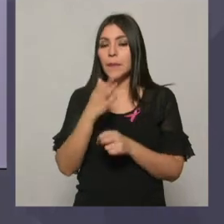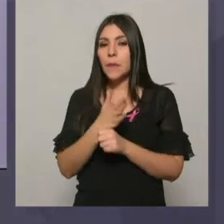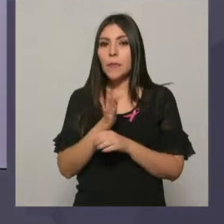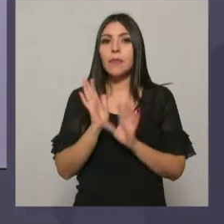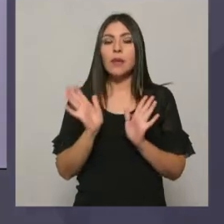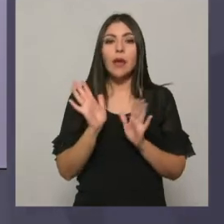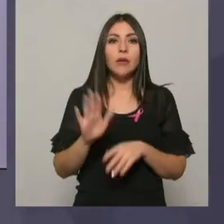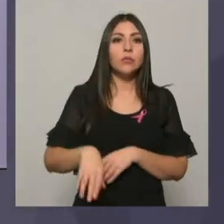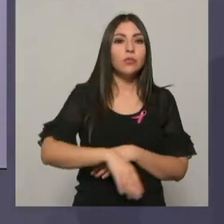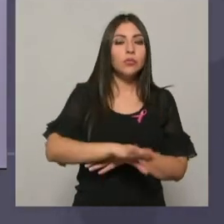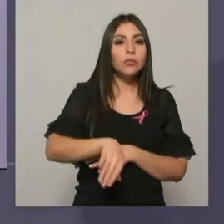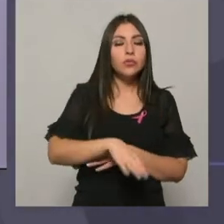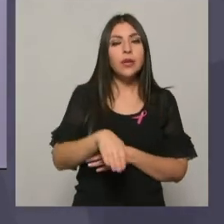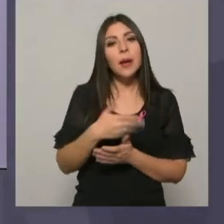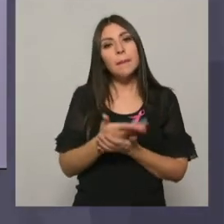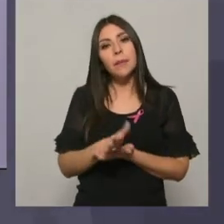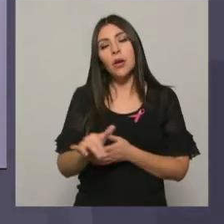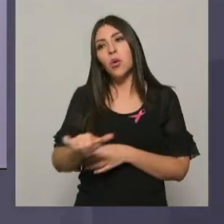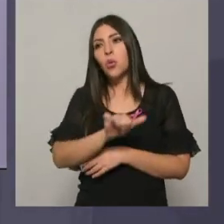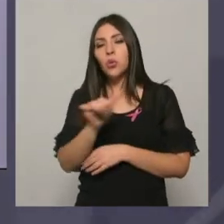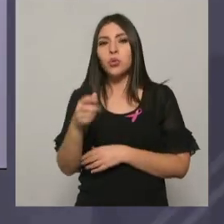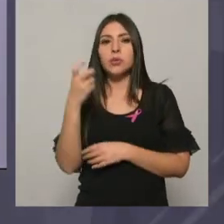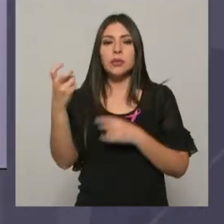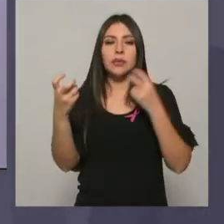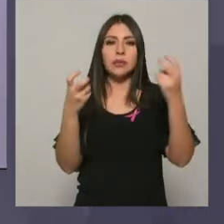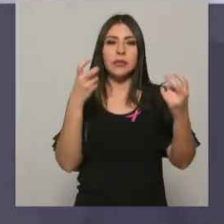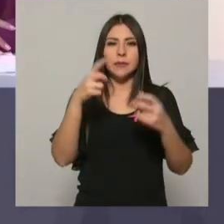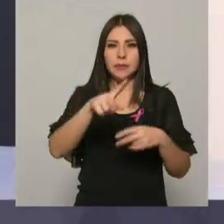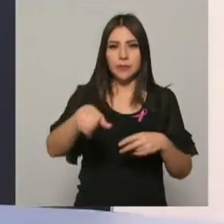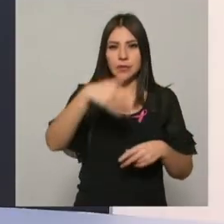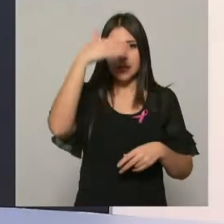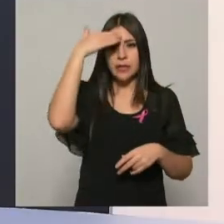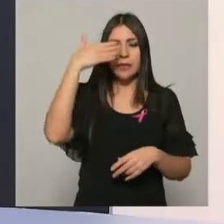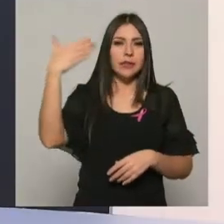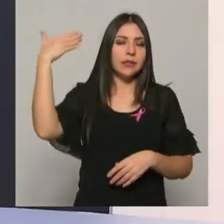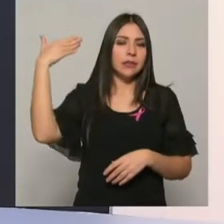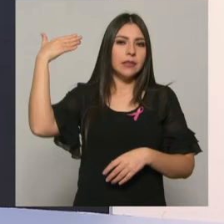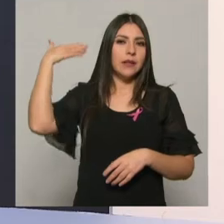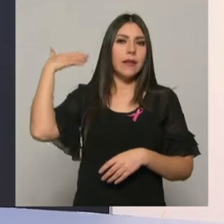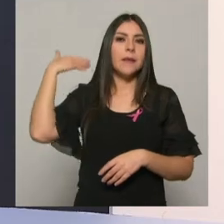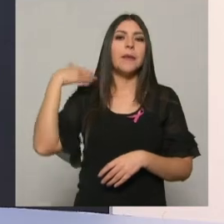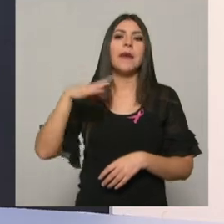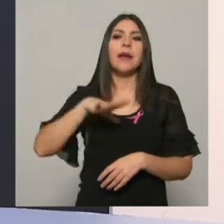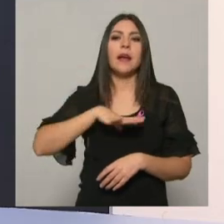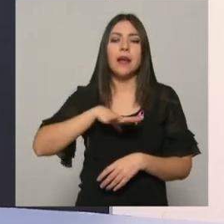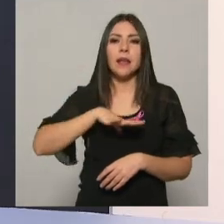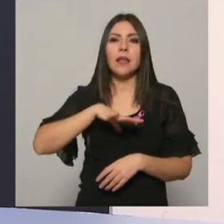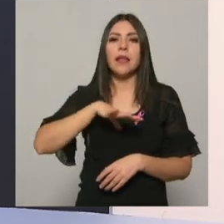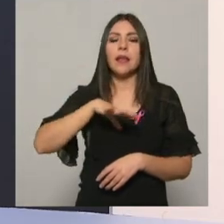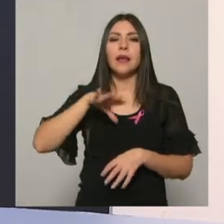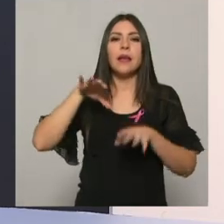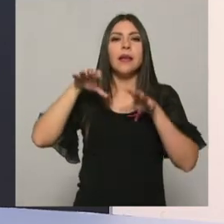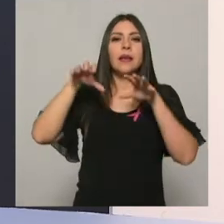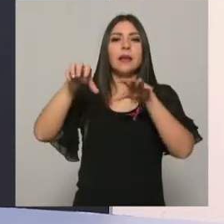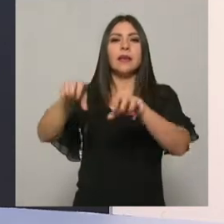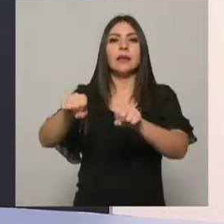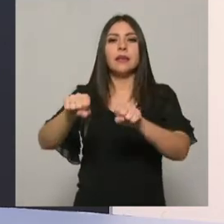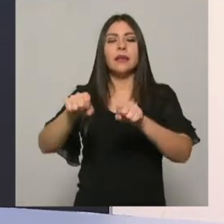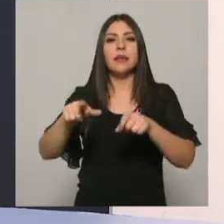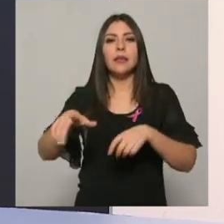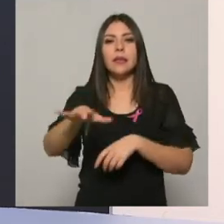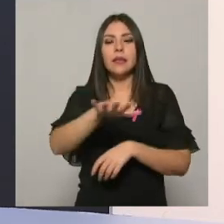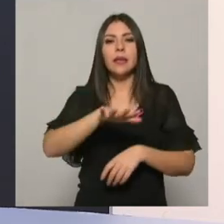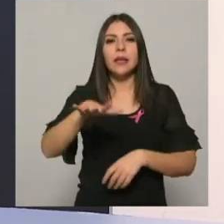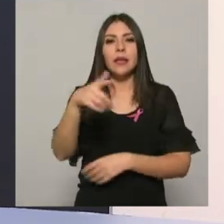y además hay otros señalados, como ya supo usted. Hace unos días se registró también la captura en las calles de la